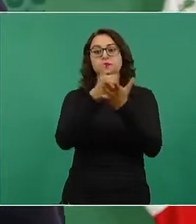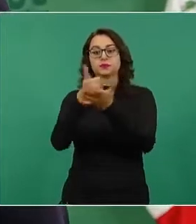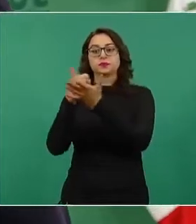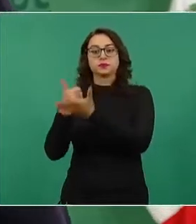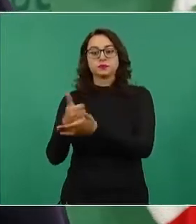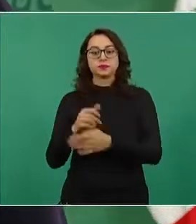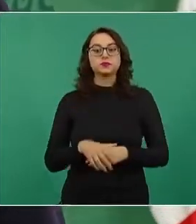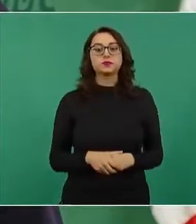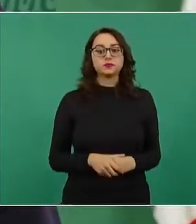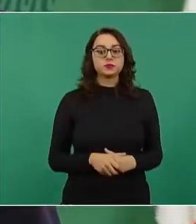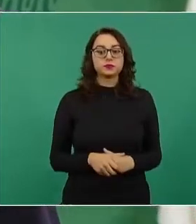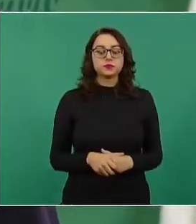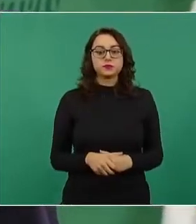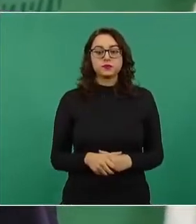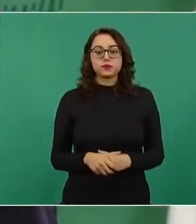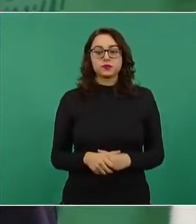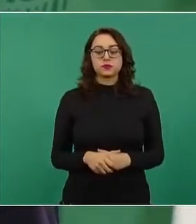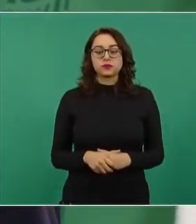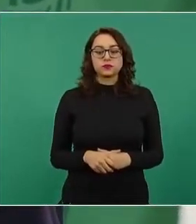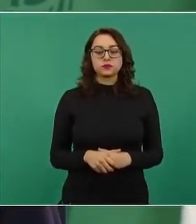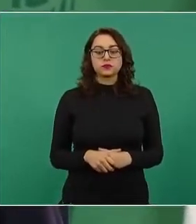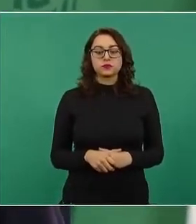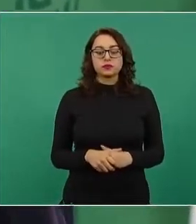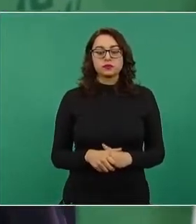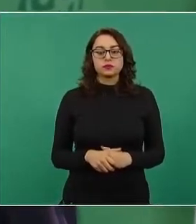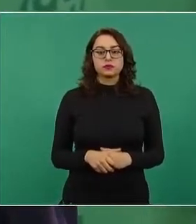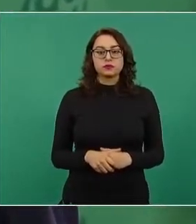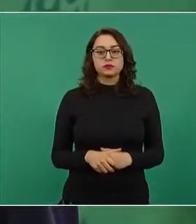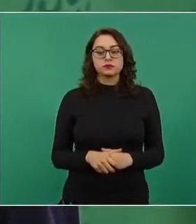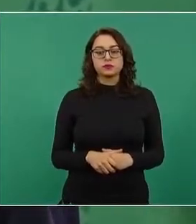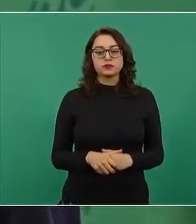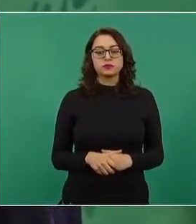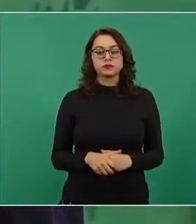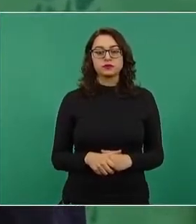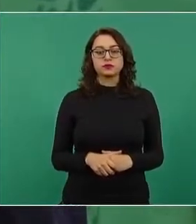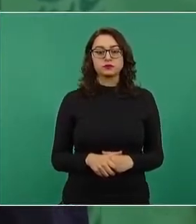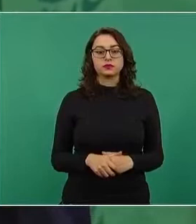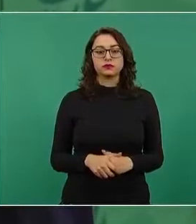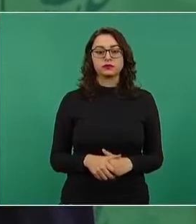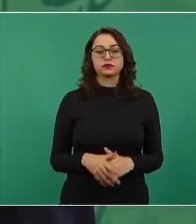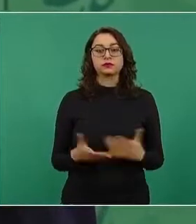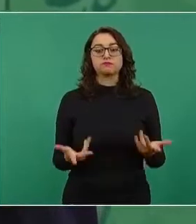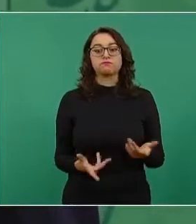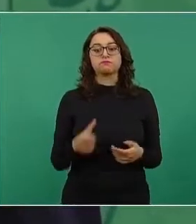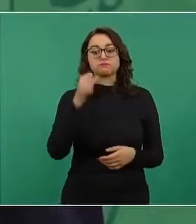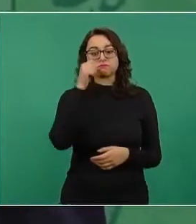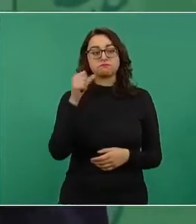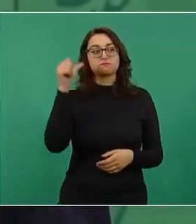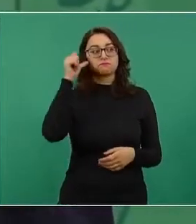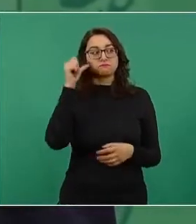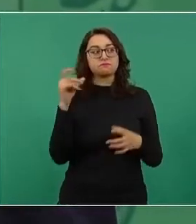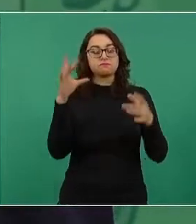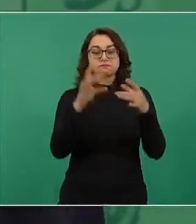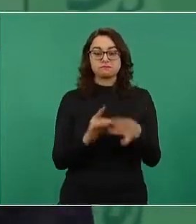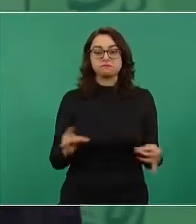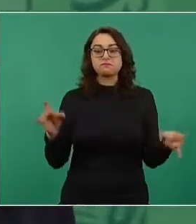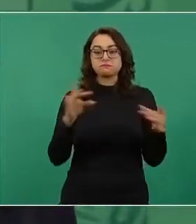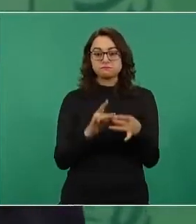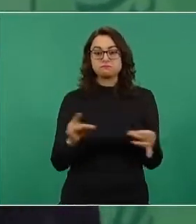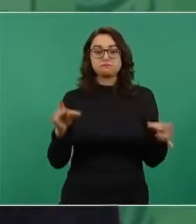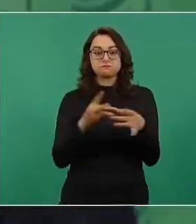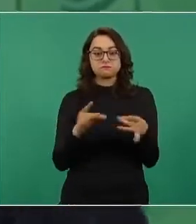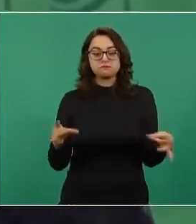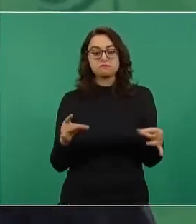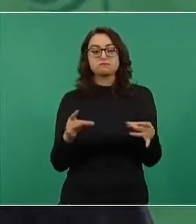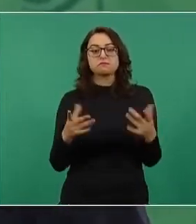Ayer hablaba yo de que se benefician de manera directa con el